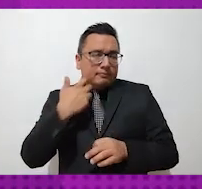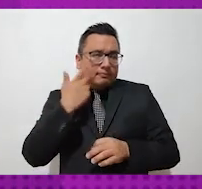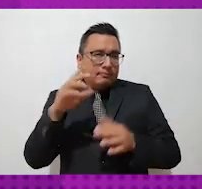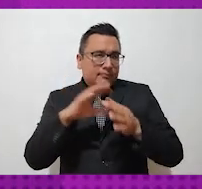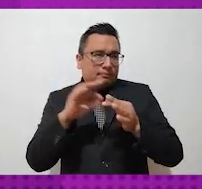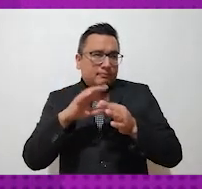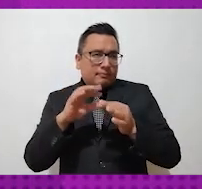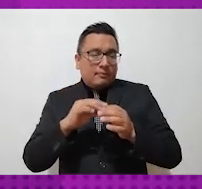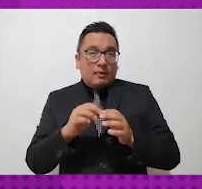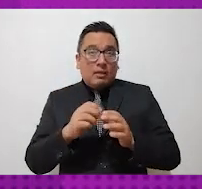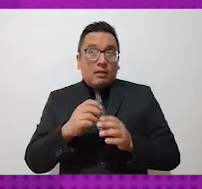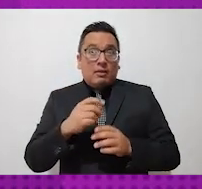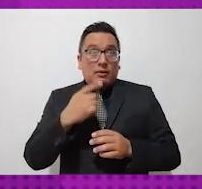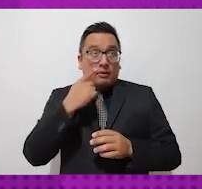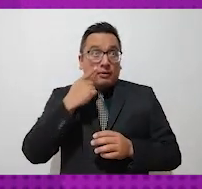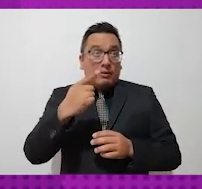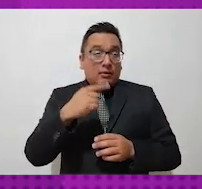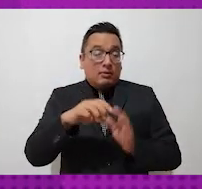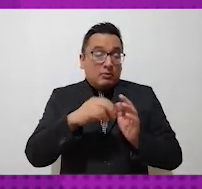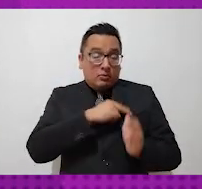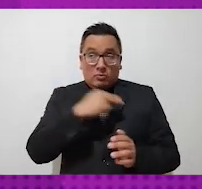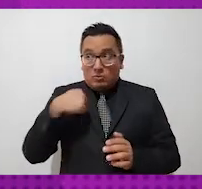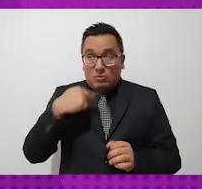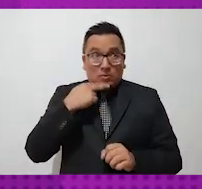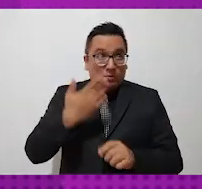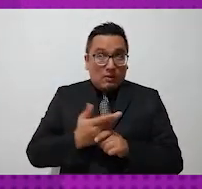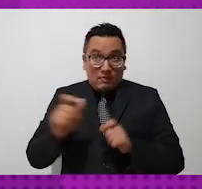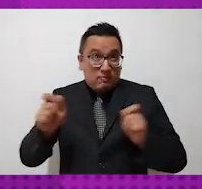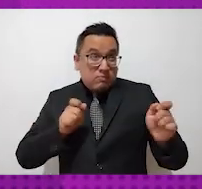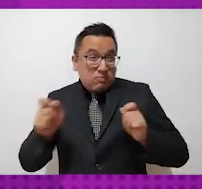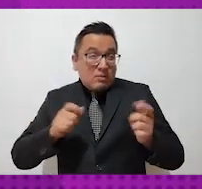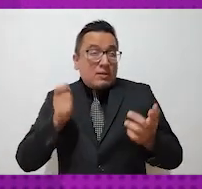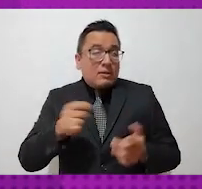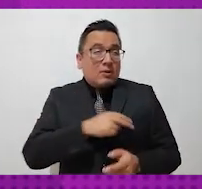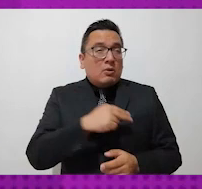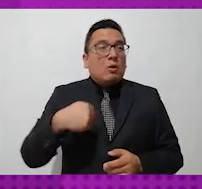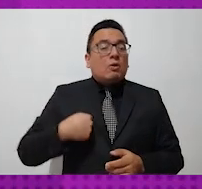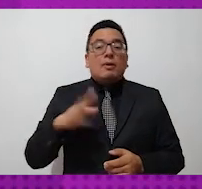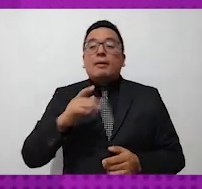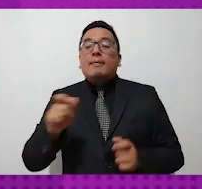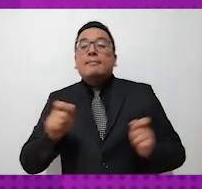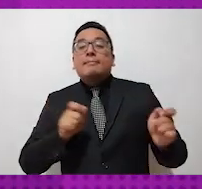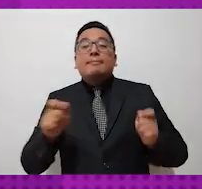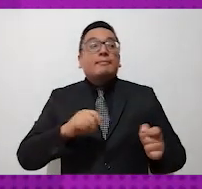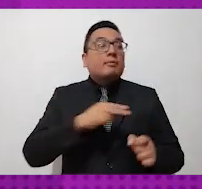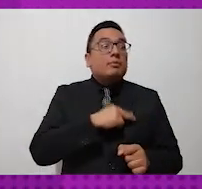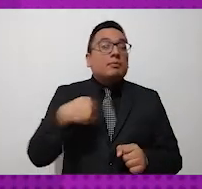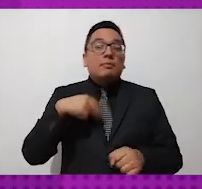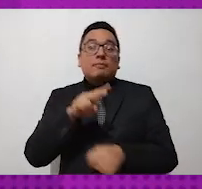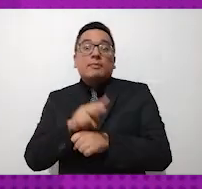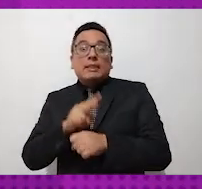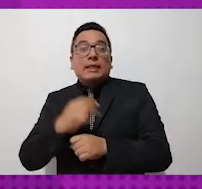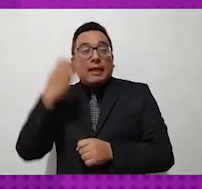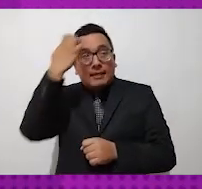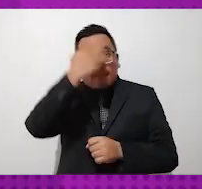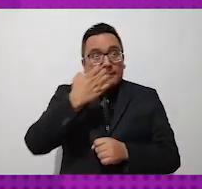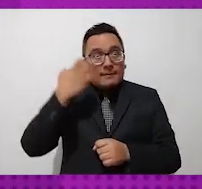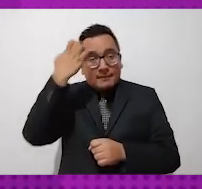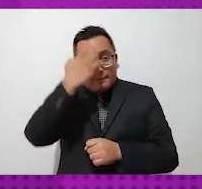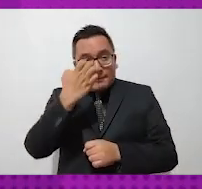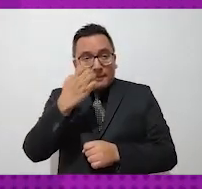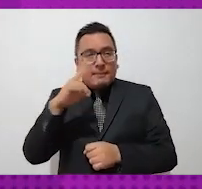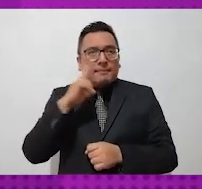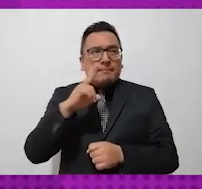mencionar que, como su nombre lo dice, pues nosotros somos los encargados de controlar, de revisar, de examinar en primer